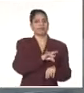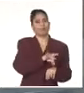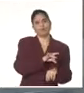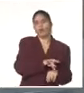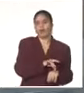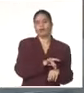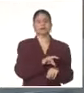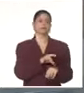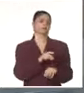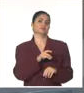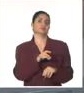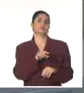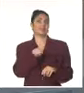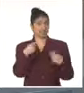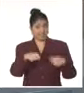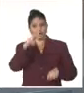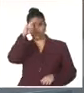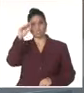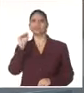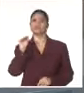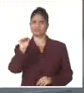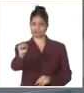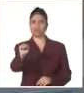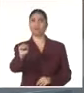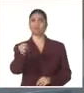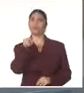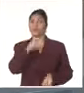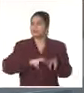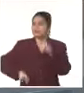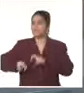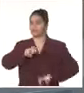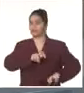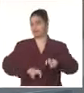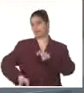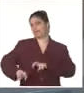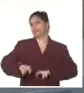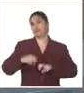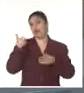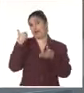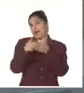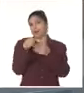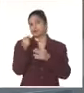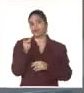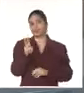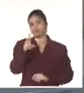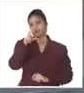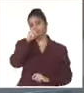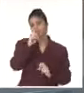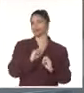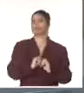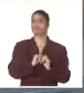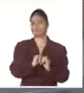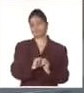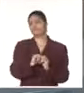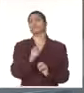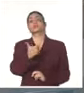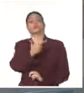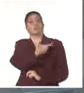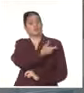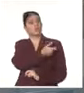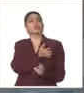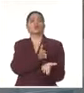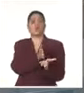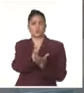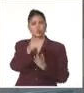oropouche, pues hay que ingresarlo para completar el estudio. La vacunación se ha mantenido, claro, en los momentos peores